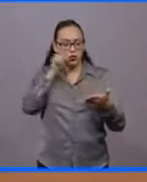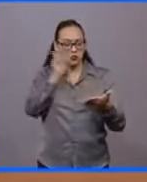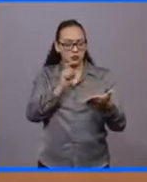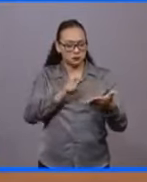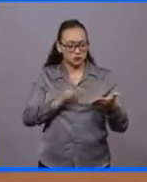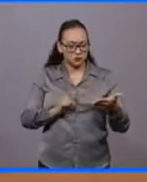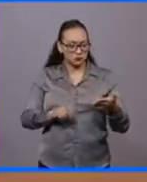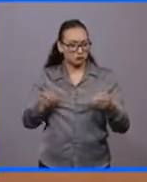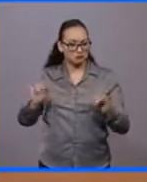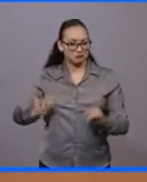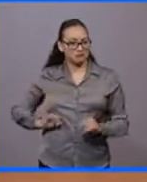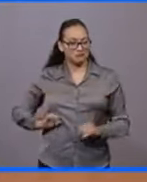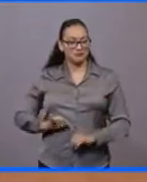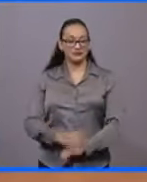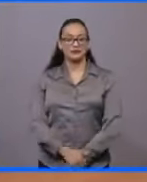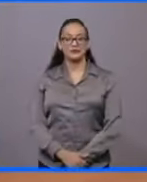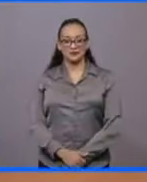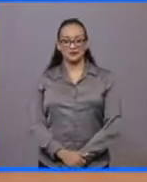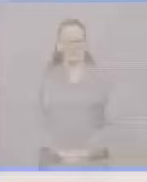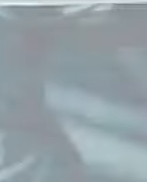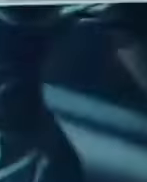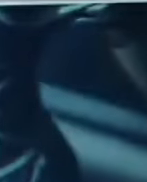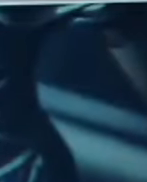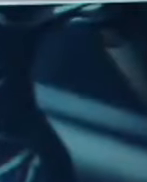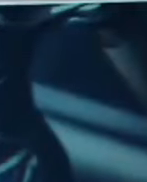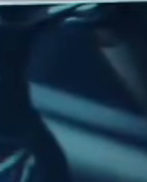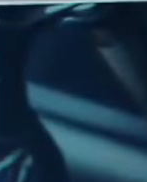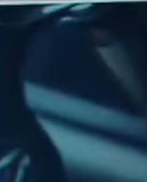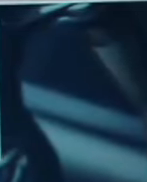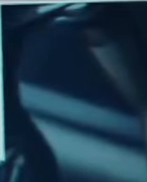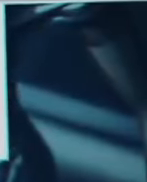los temas de su interés.